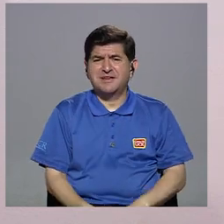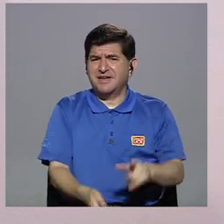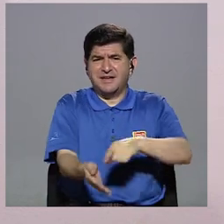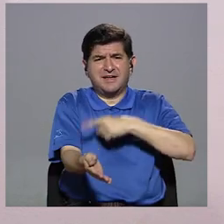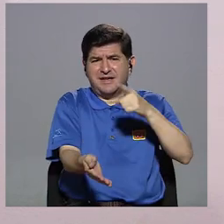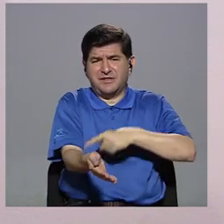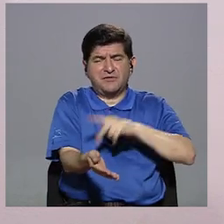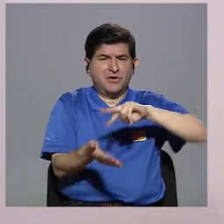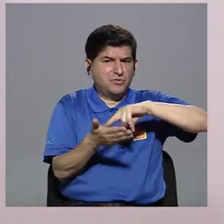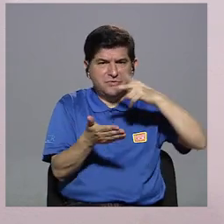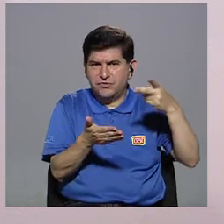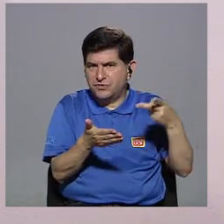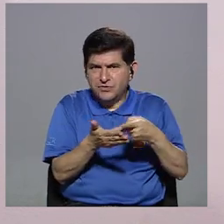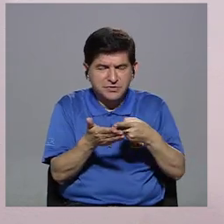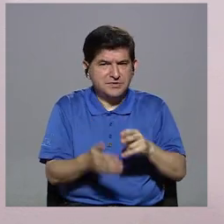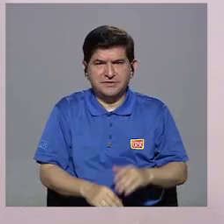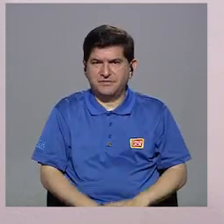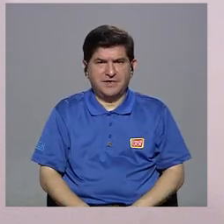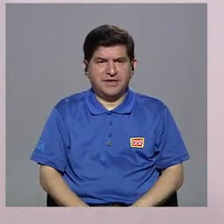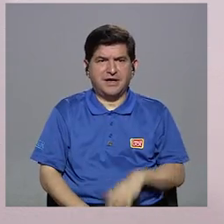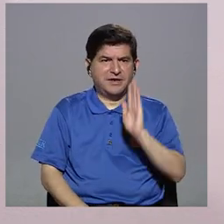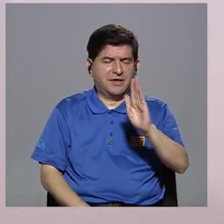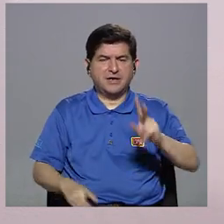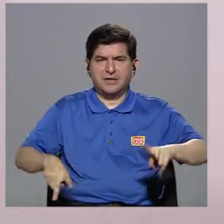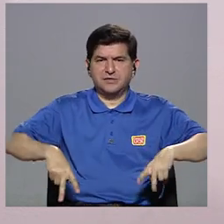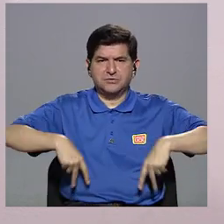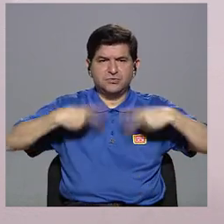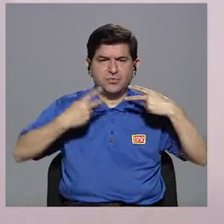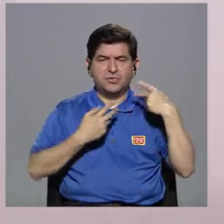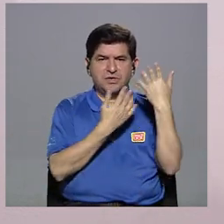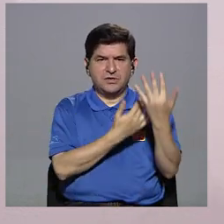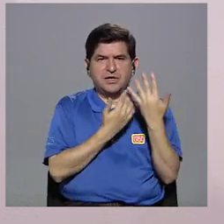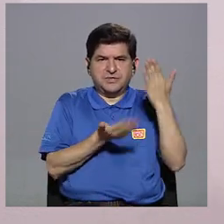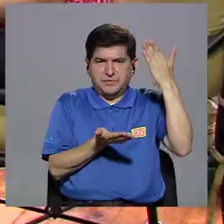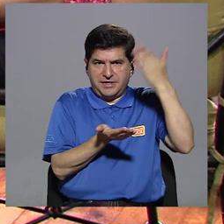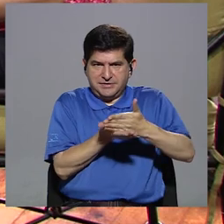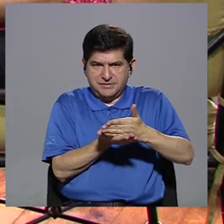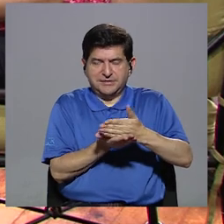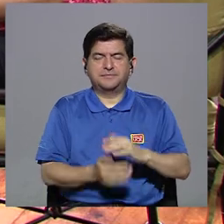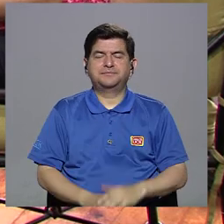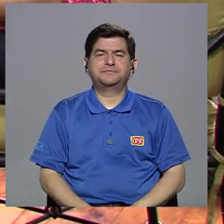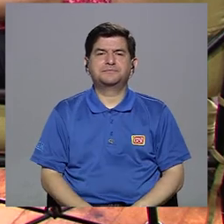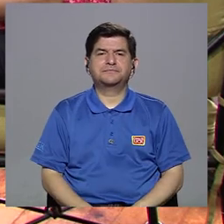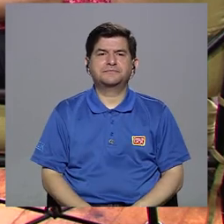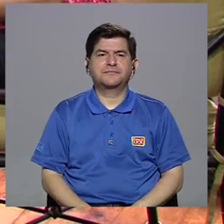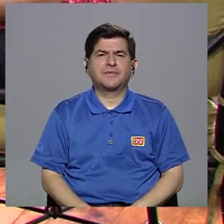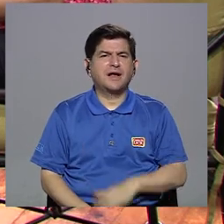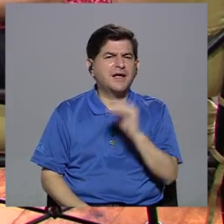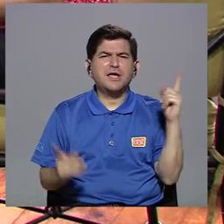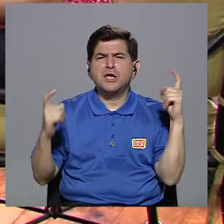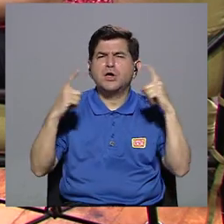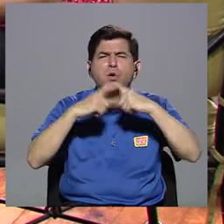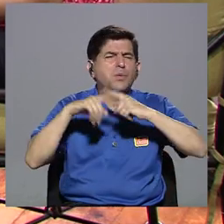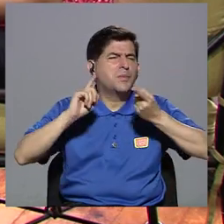previamente no les va a cortar la vida a propósito de los cuales cuáles eran esas complicaciones las